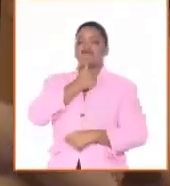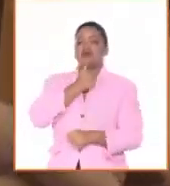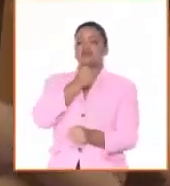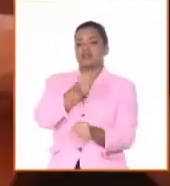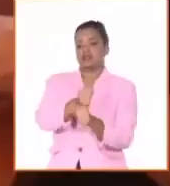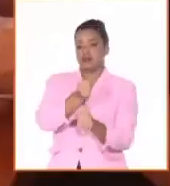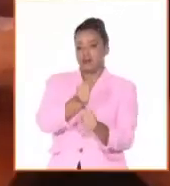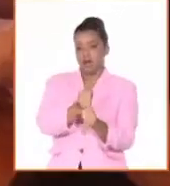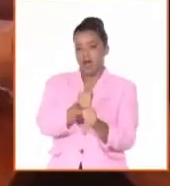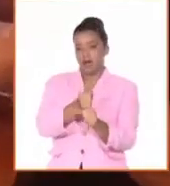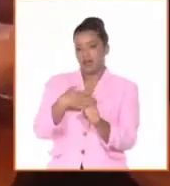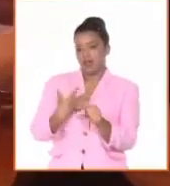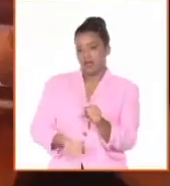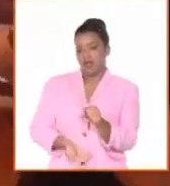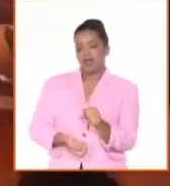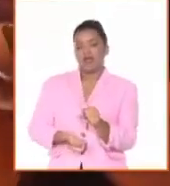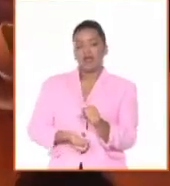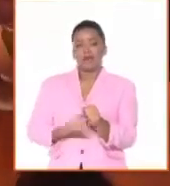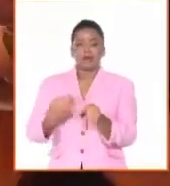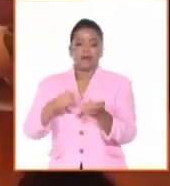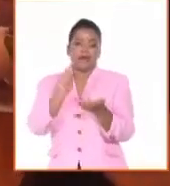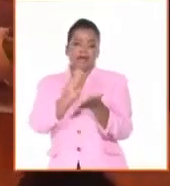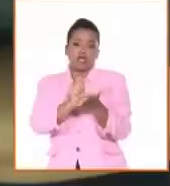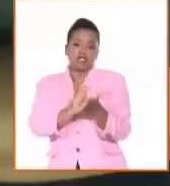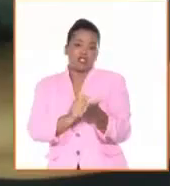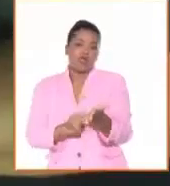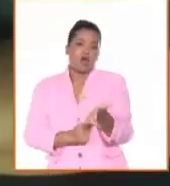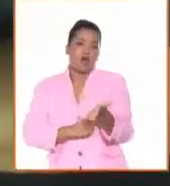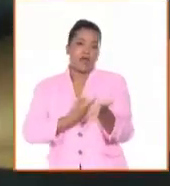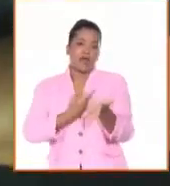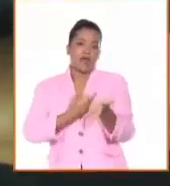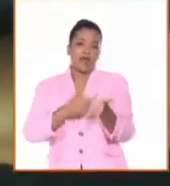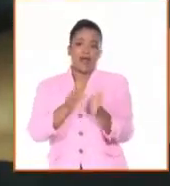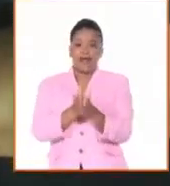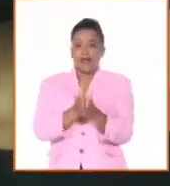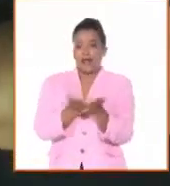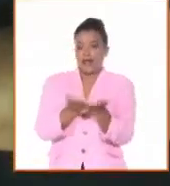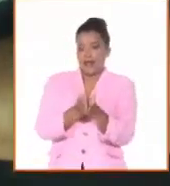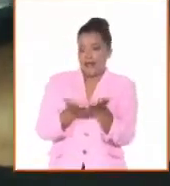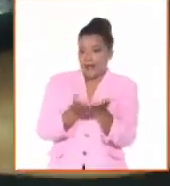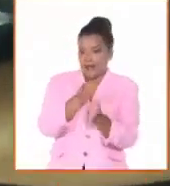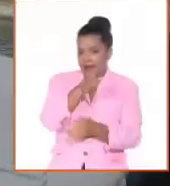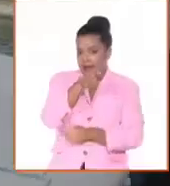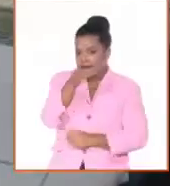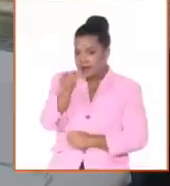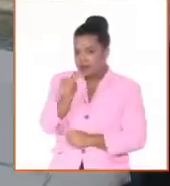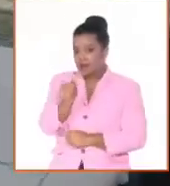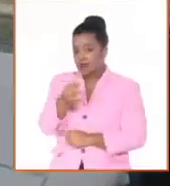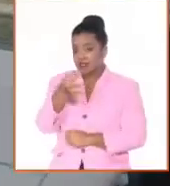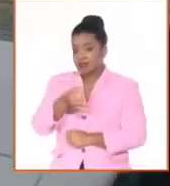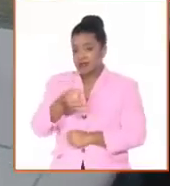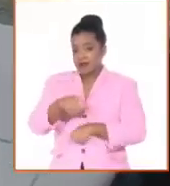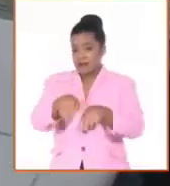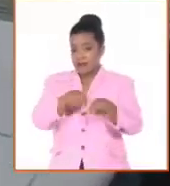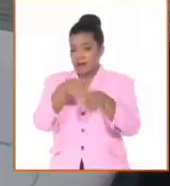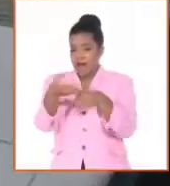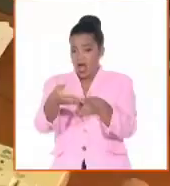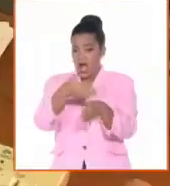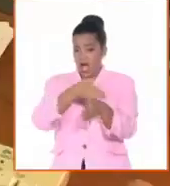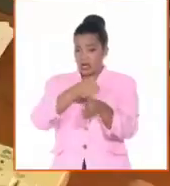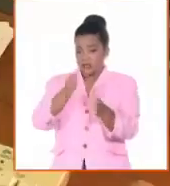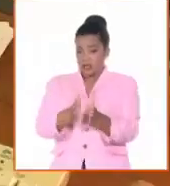respecto a la realización de las inscripciones en los tomos en los libros que quedaron como siempre con la historia de